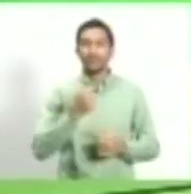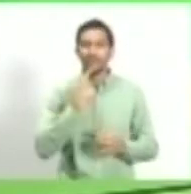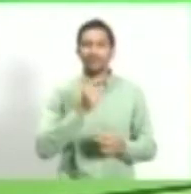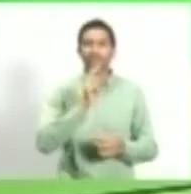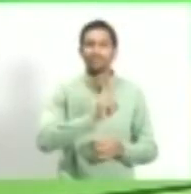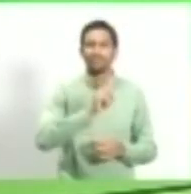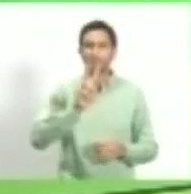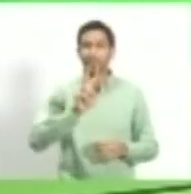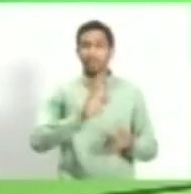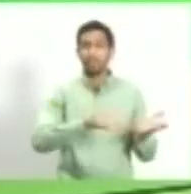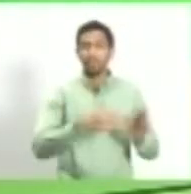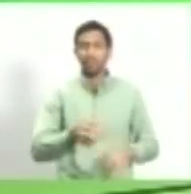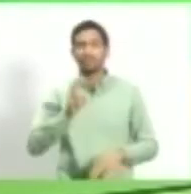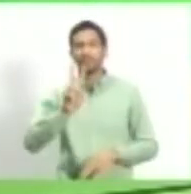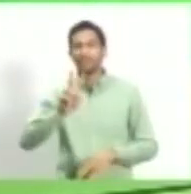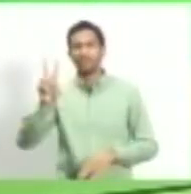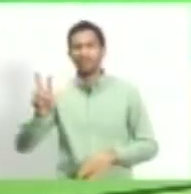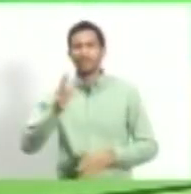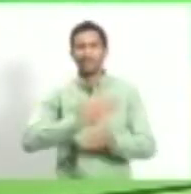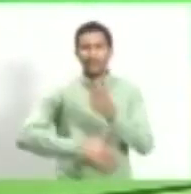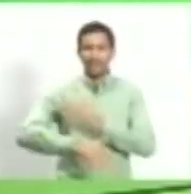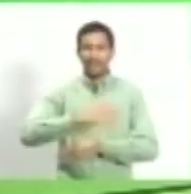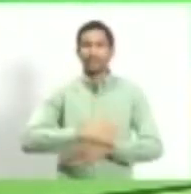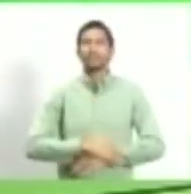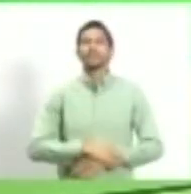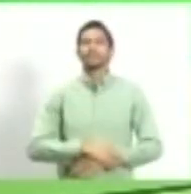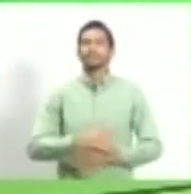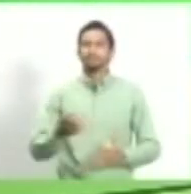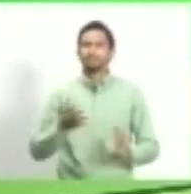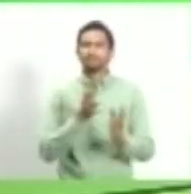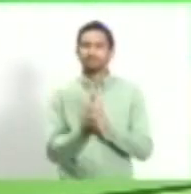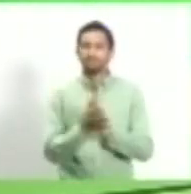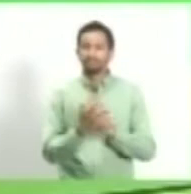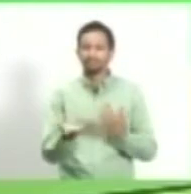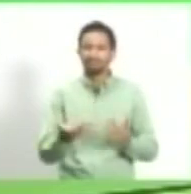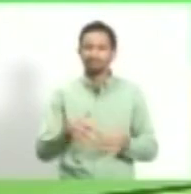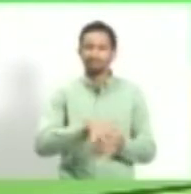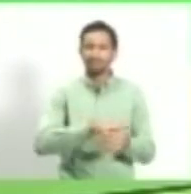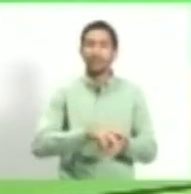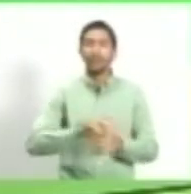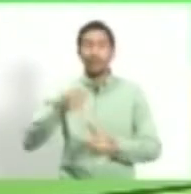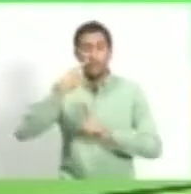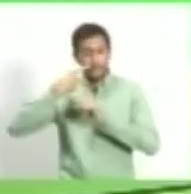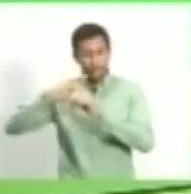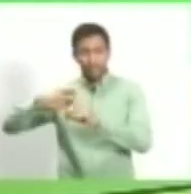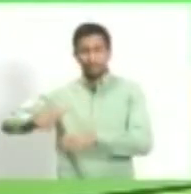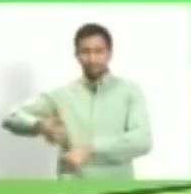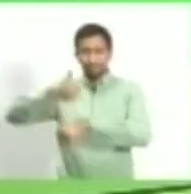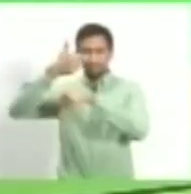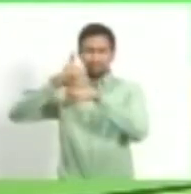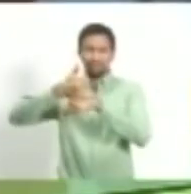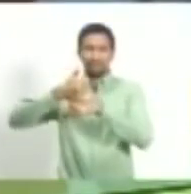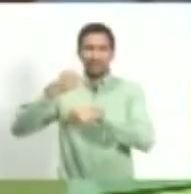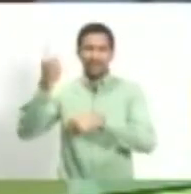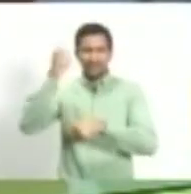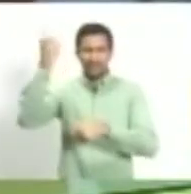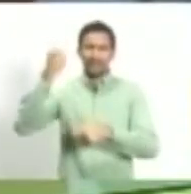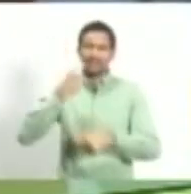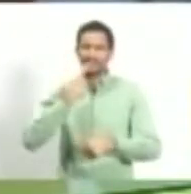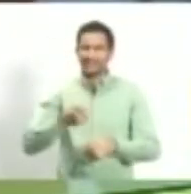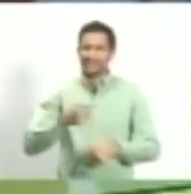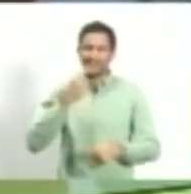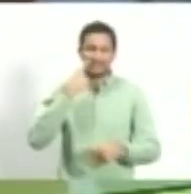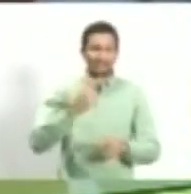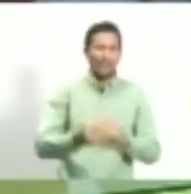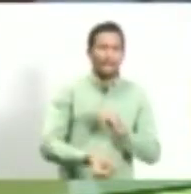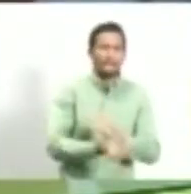22 heridos, el Procurador General de la Nación advirtió que trabajará sin descanso para acabar con la mafia de las construcciones piratas